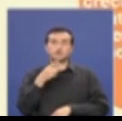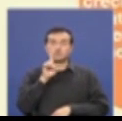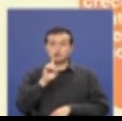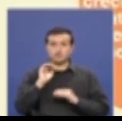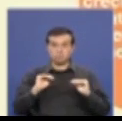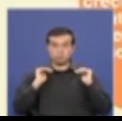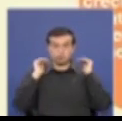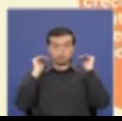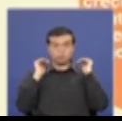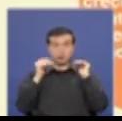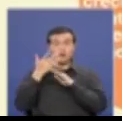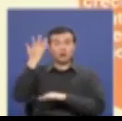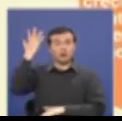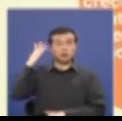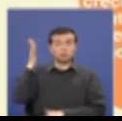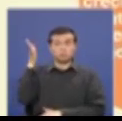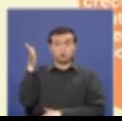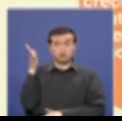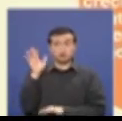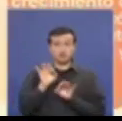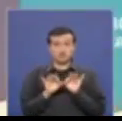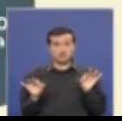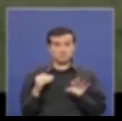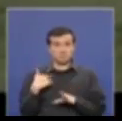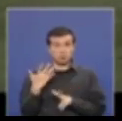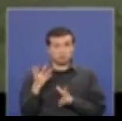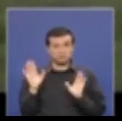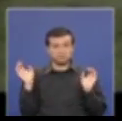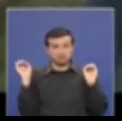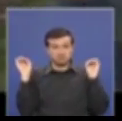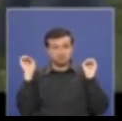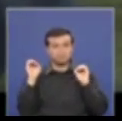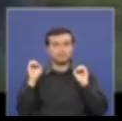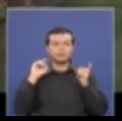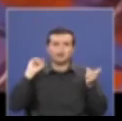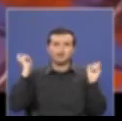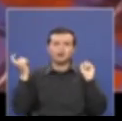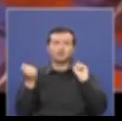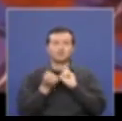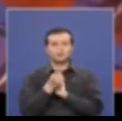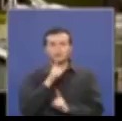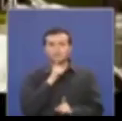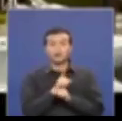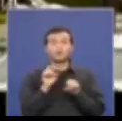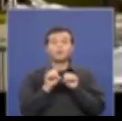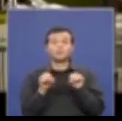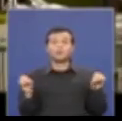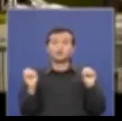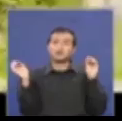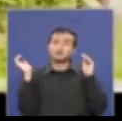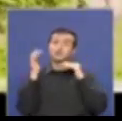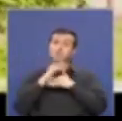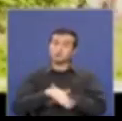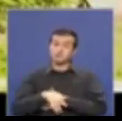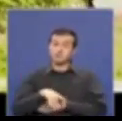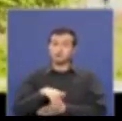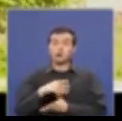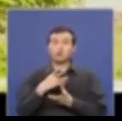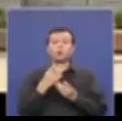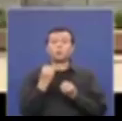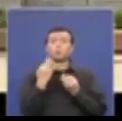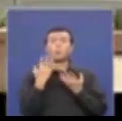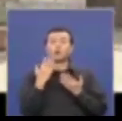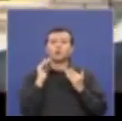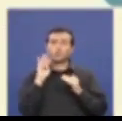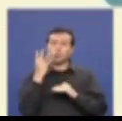pasado, casi no habían profesores con este nivel de estudios. El cambio universitario incluye becas estudiantiles. El número de becas